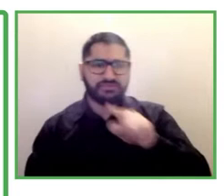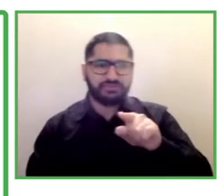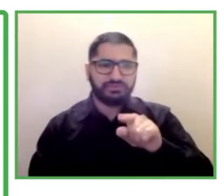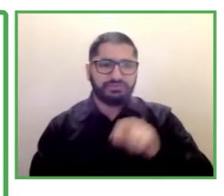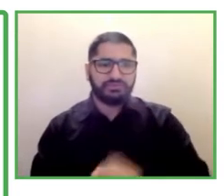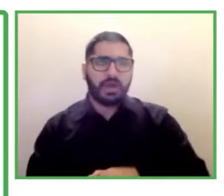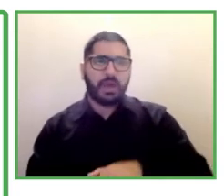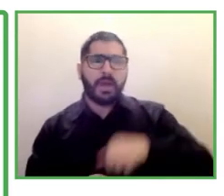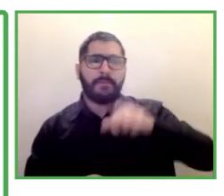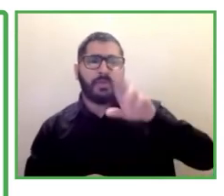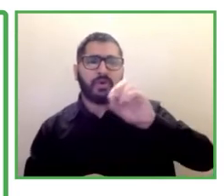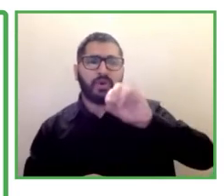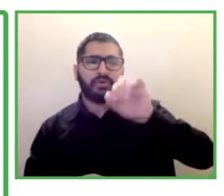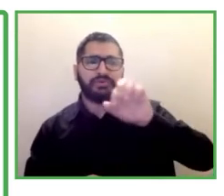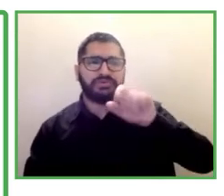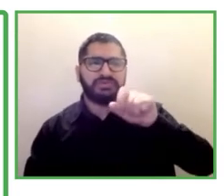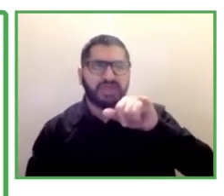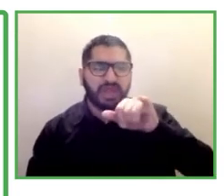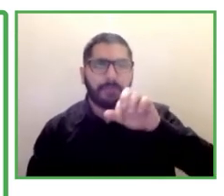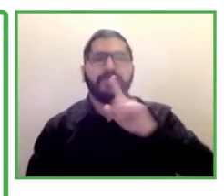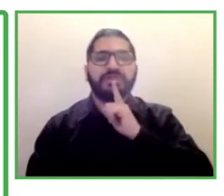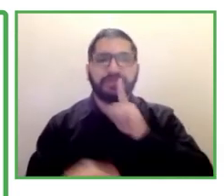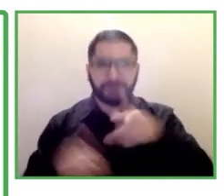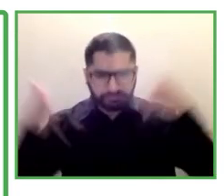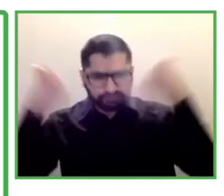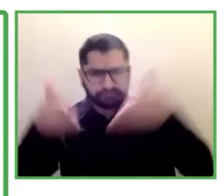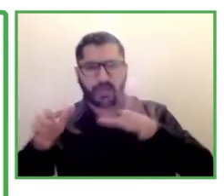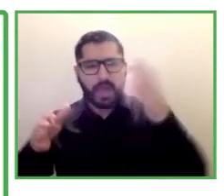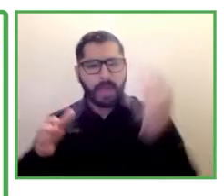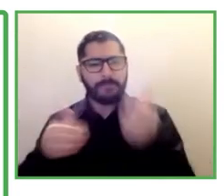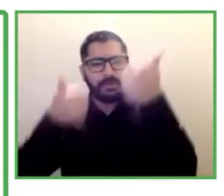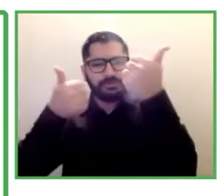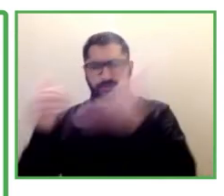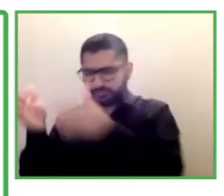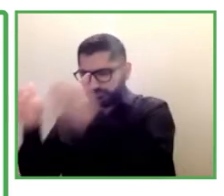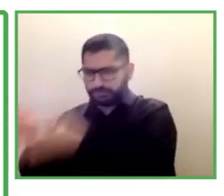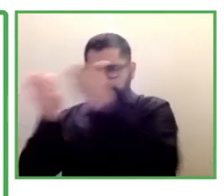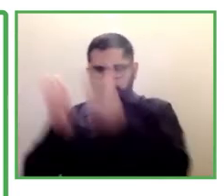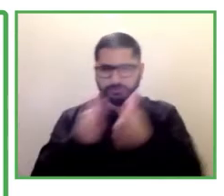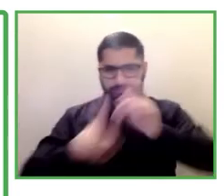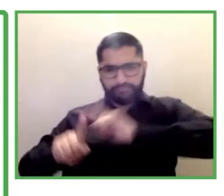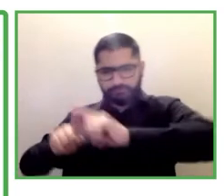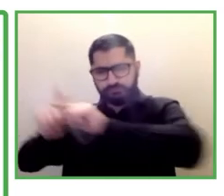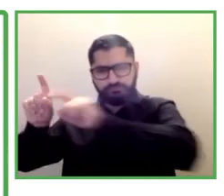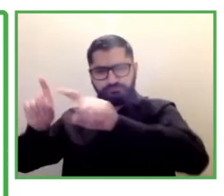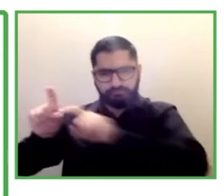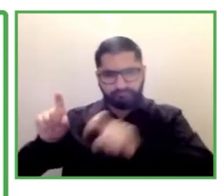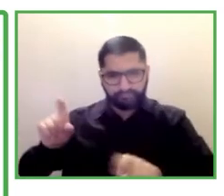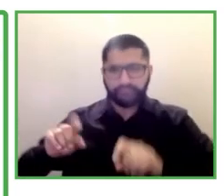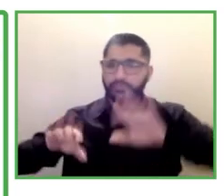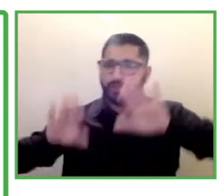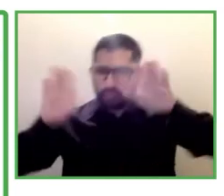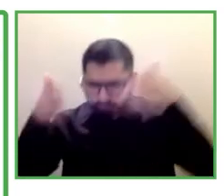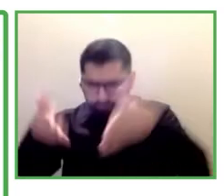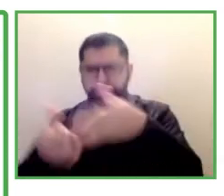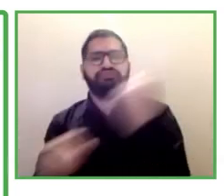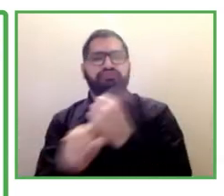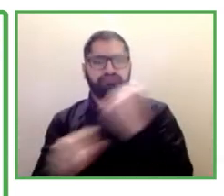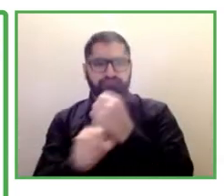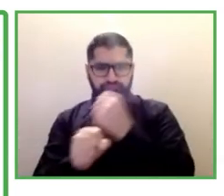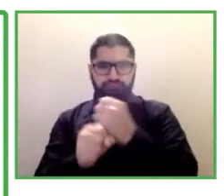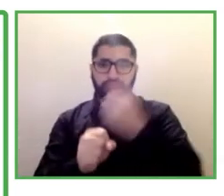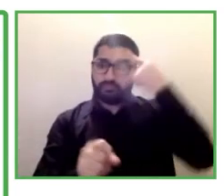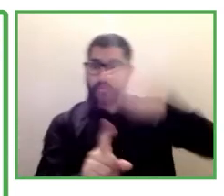primeras 6 semanas realmente es donde empezamos a trabajar con individuos en un entorno de grupo, y estamos trabajando 5 días